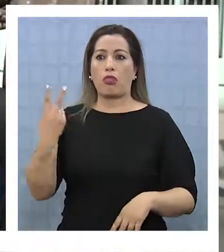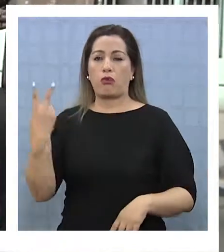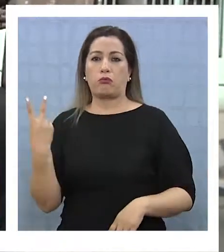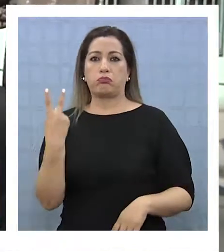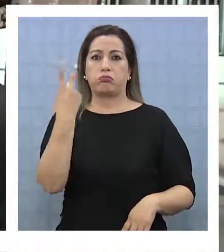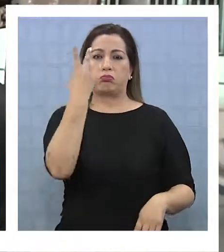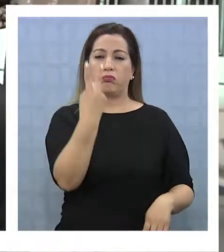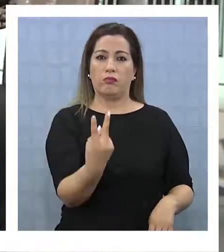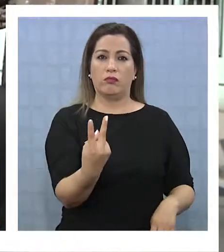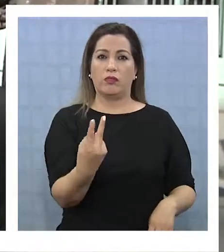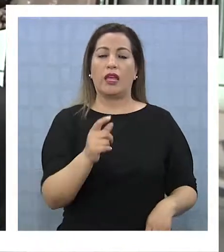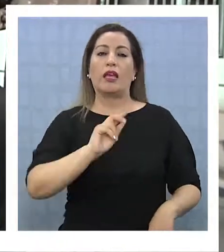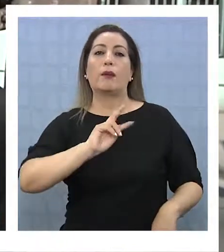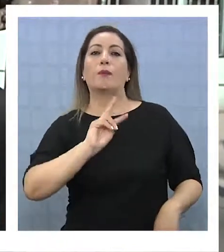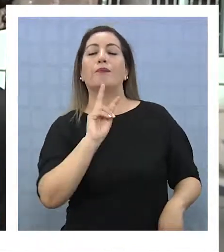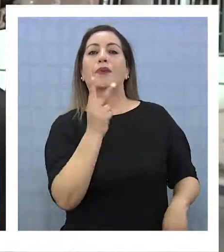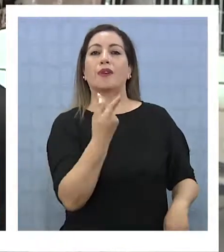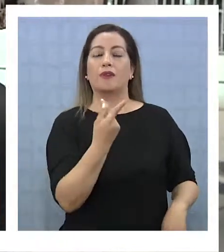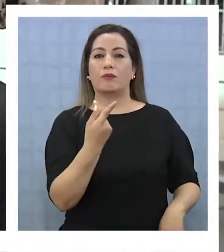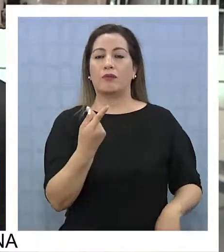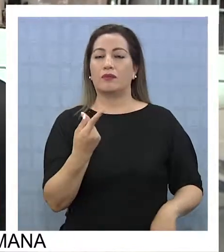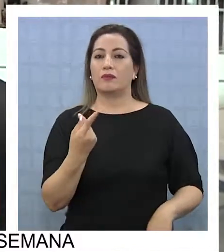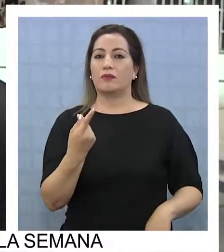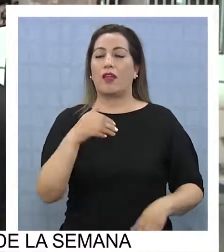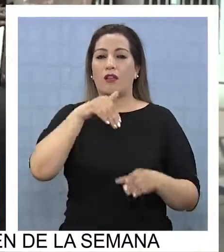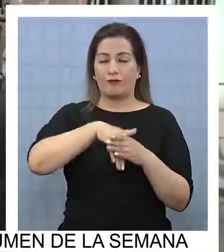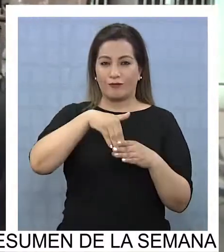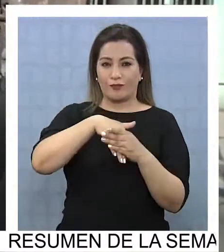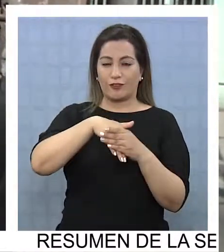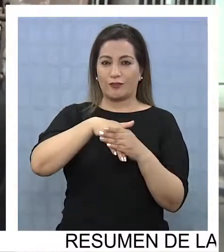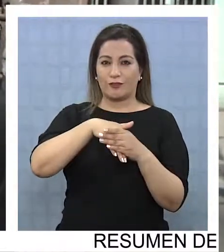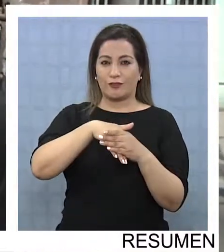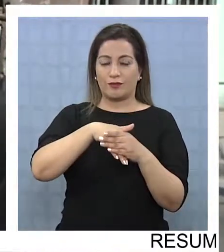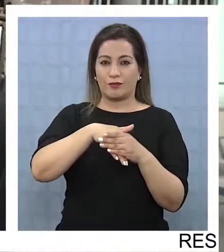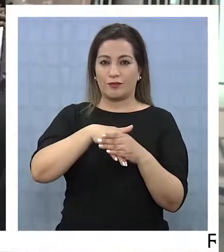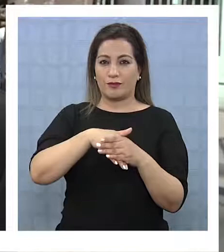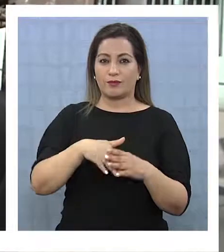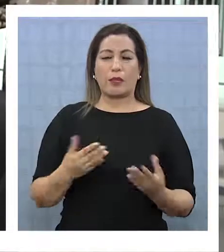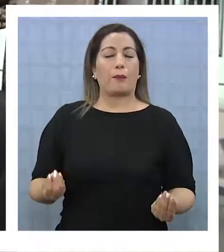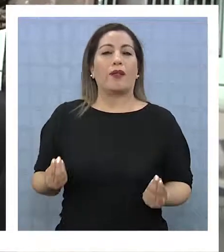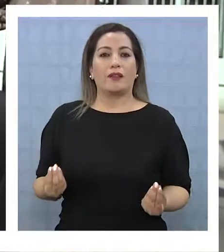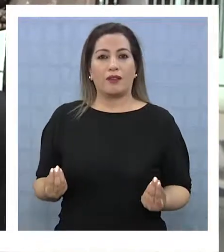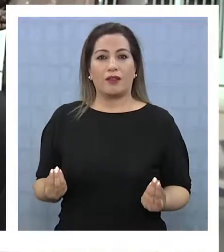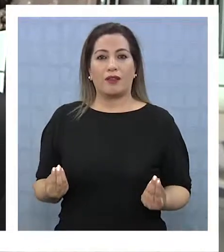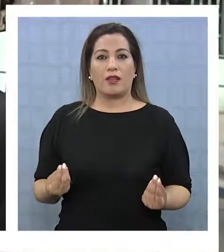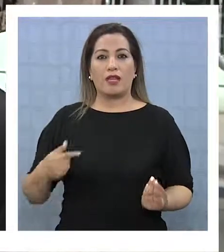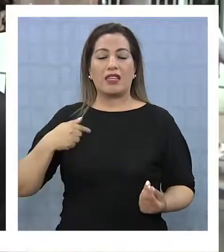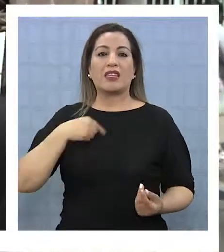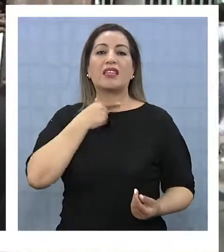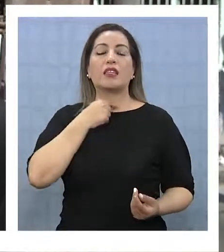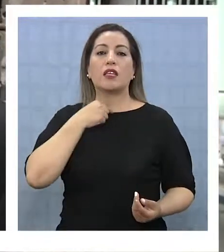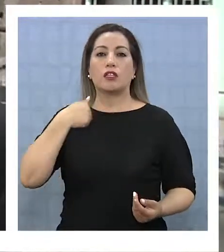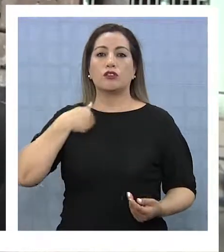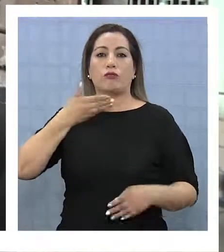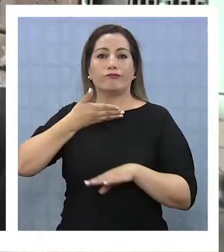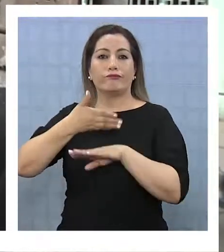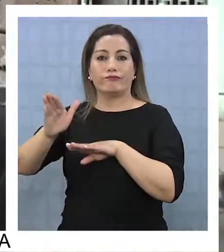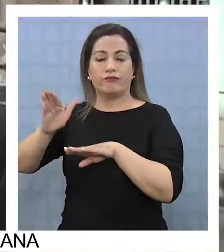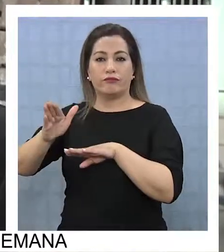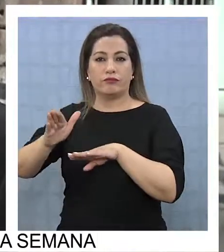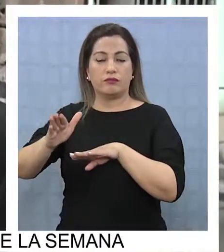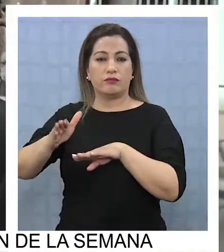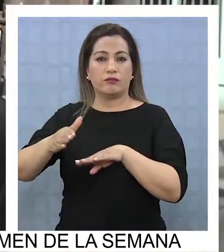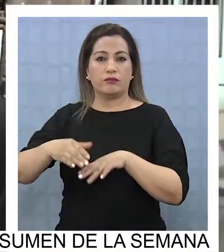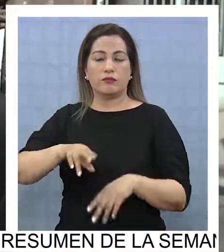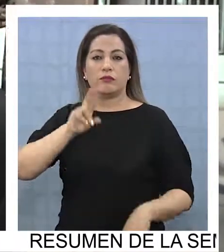para cambiar el resultado final de las votaciones, o con la exclusiva intención de sacarme del cargo, que